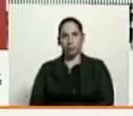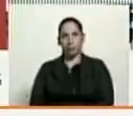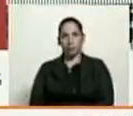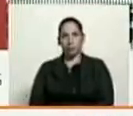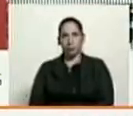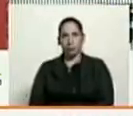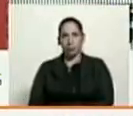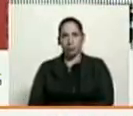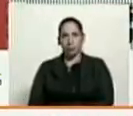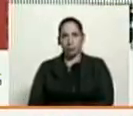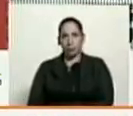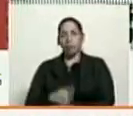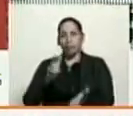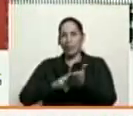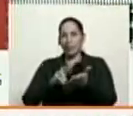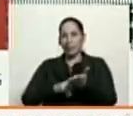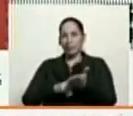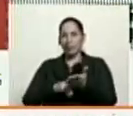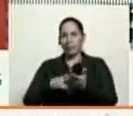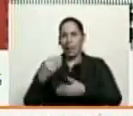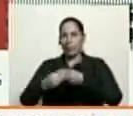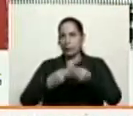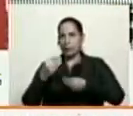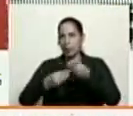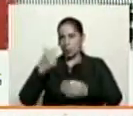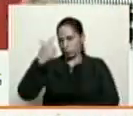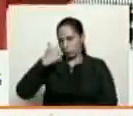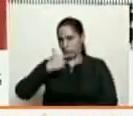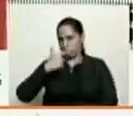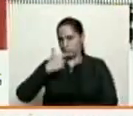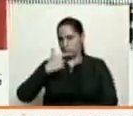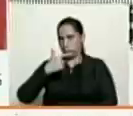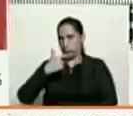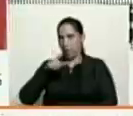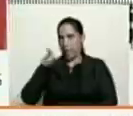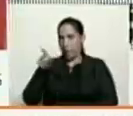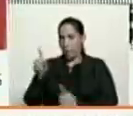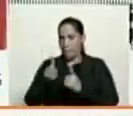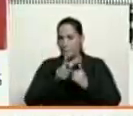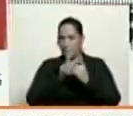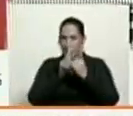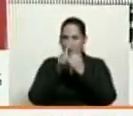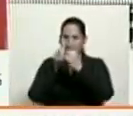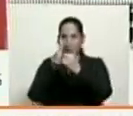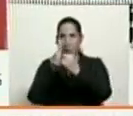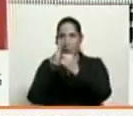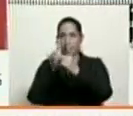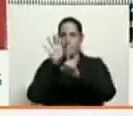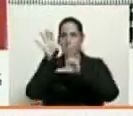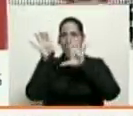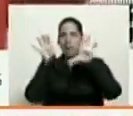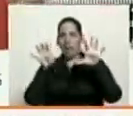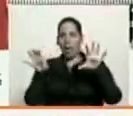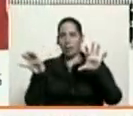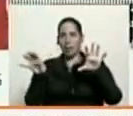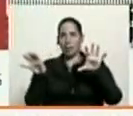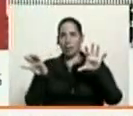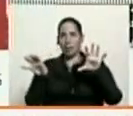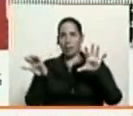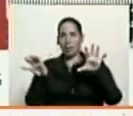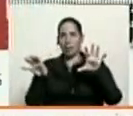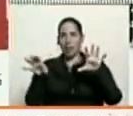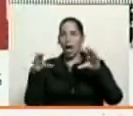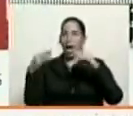En verdad lo que están es sincerando la situación. Ellos persiguen a los países que hablan con